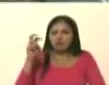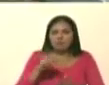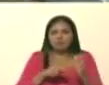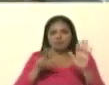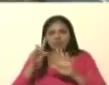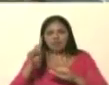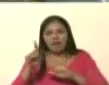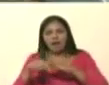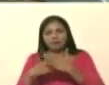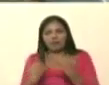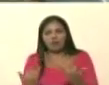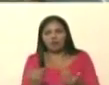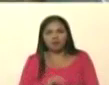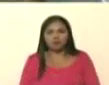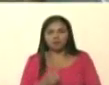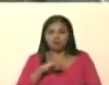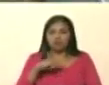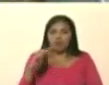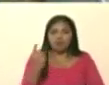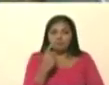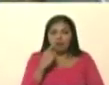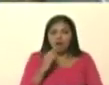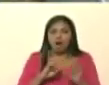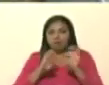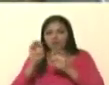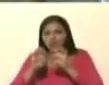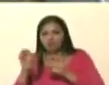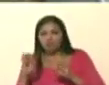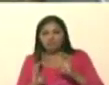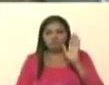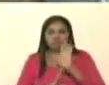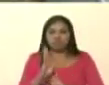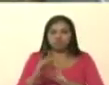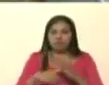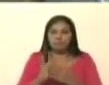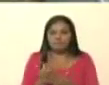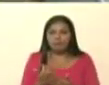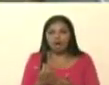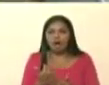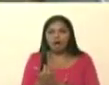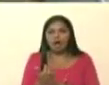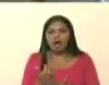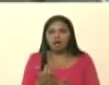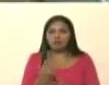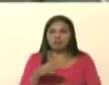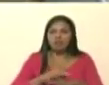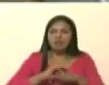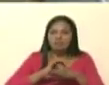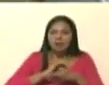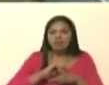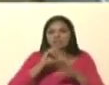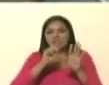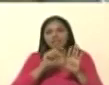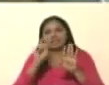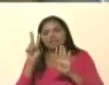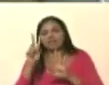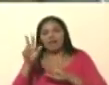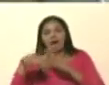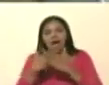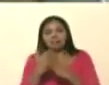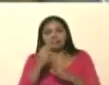2017 cuando hicimos la primera medición un incremento en el rebaño de casi 63 64 por ciento